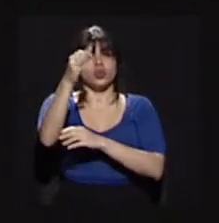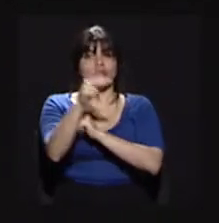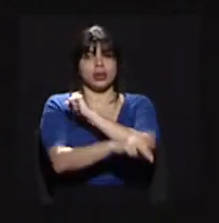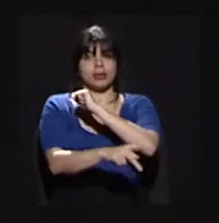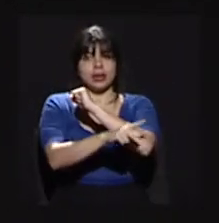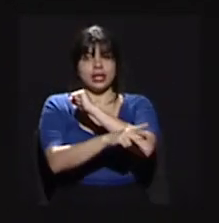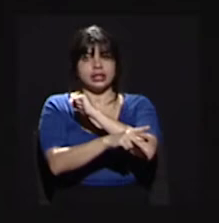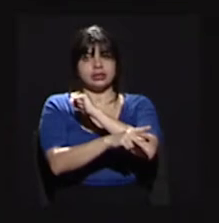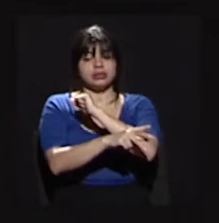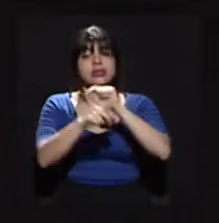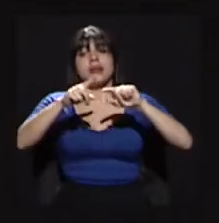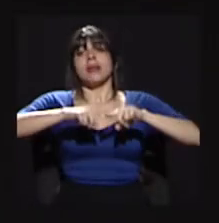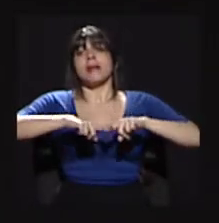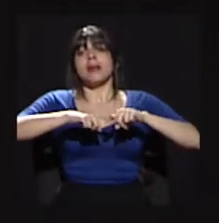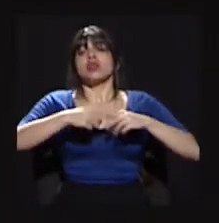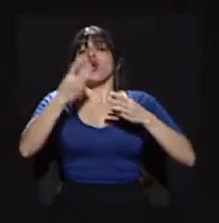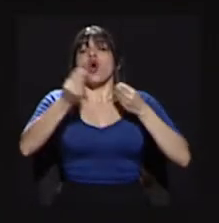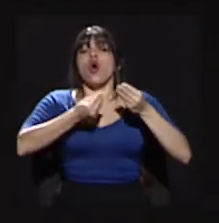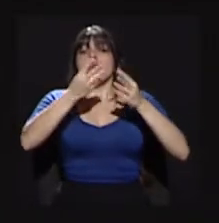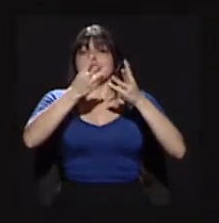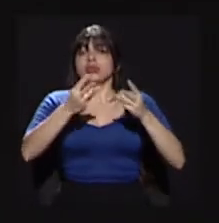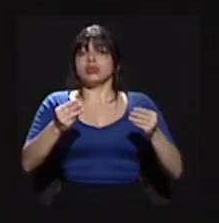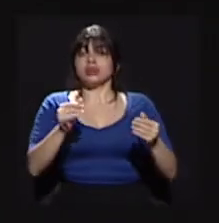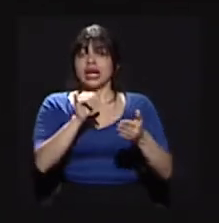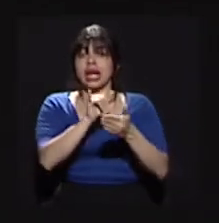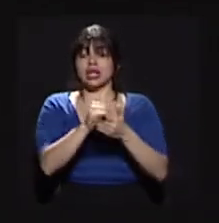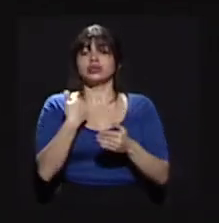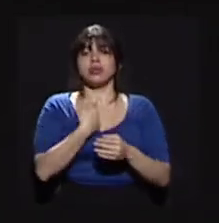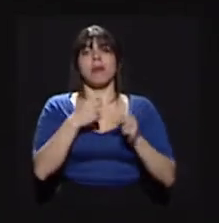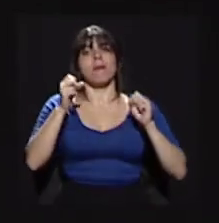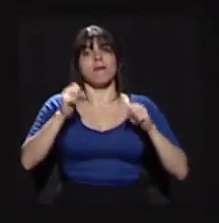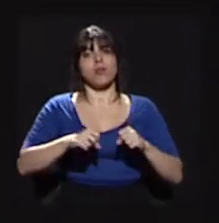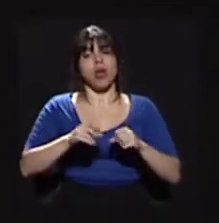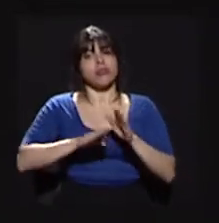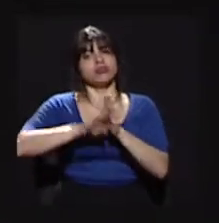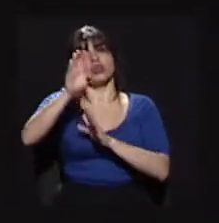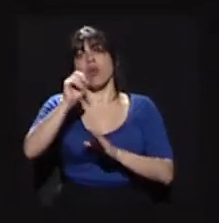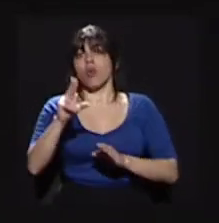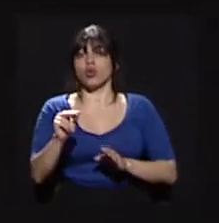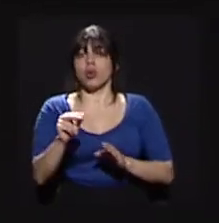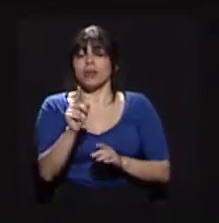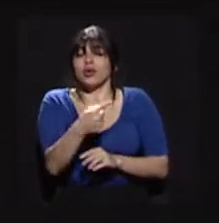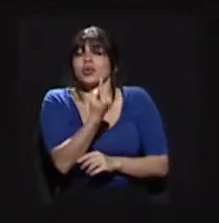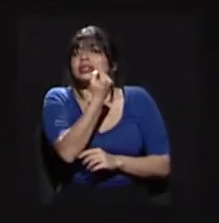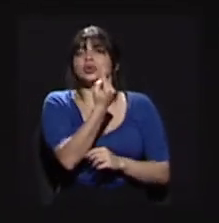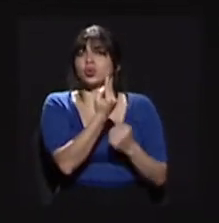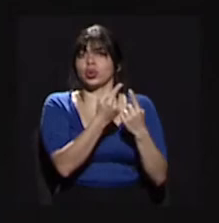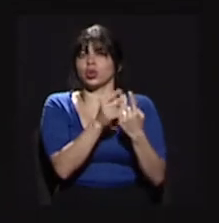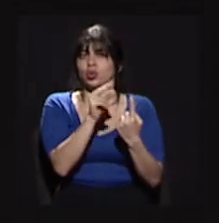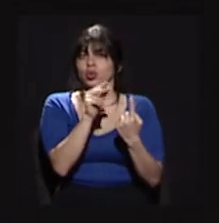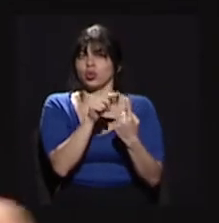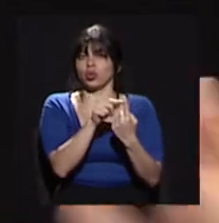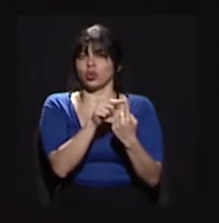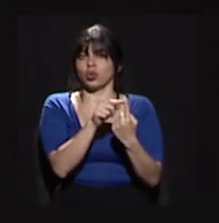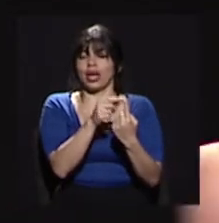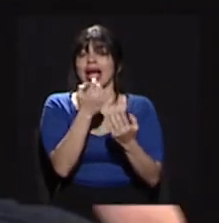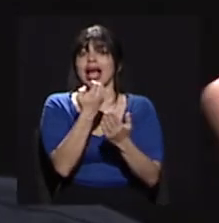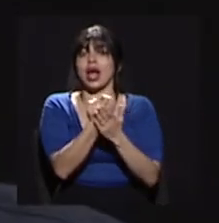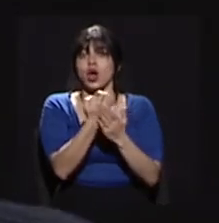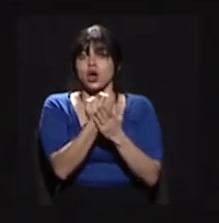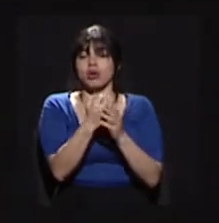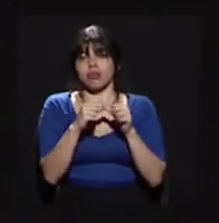para dependiendo de cómo se resuelva eso vamos a poder levantar vuelo o no pero no es el único factor es decir la economía